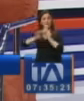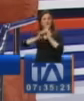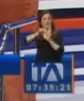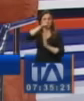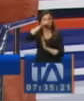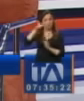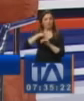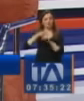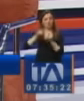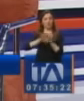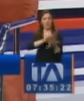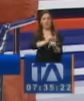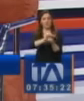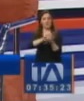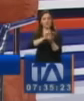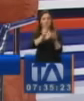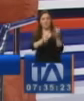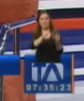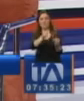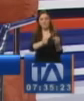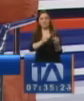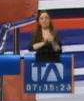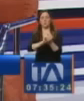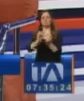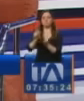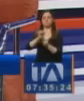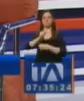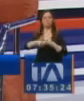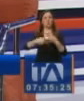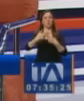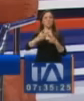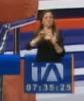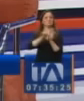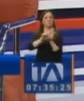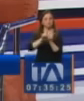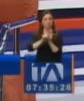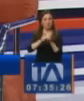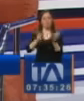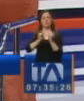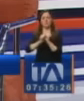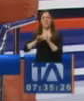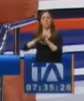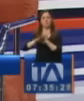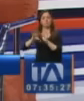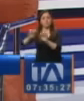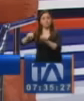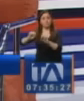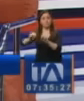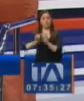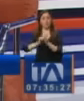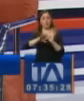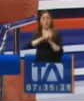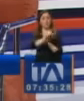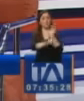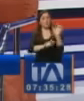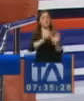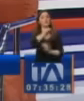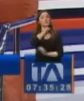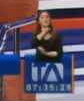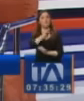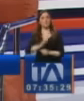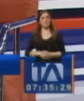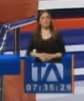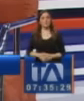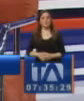y motocicletas de dudosa procedencia. Estas organizaciones delictivas se dedicaban al robo a personas y también al